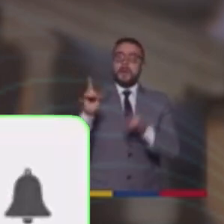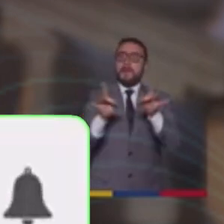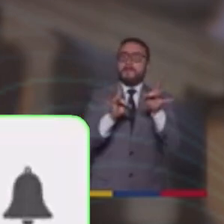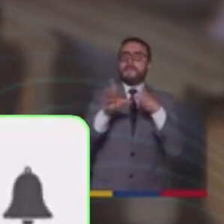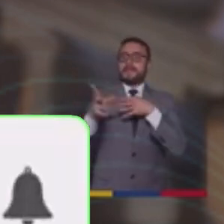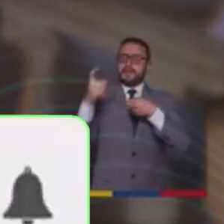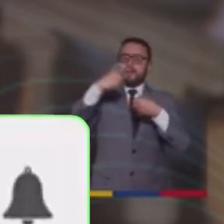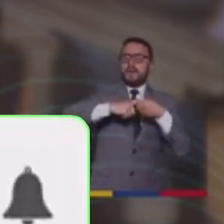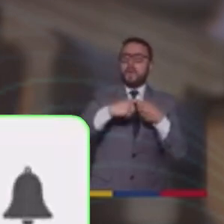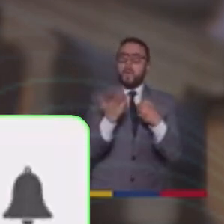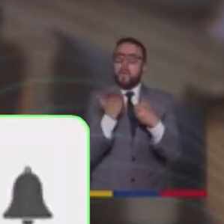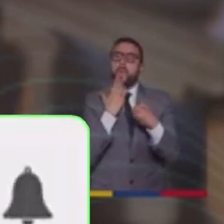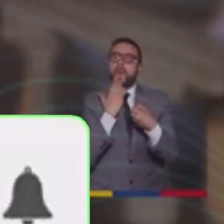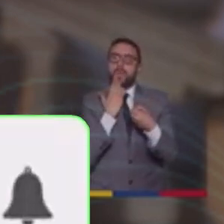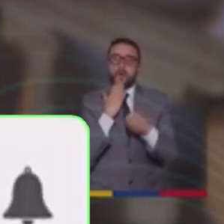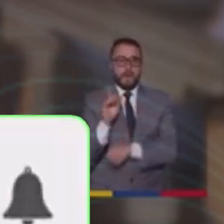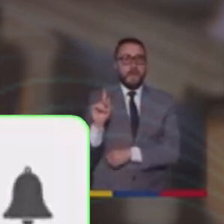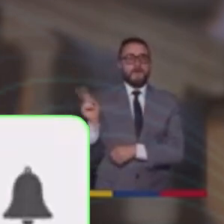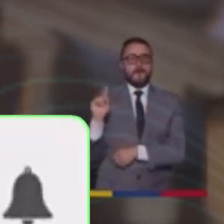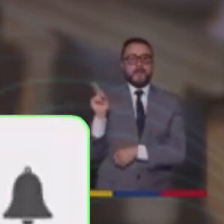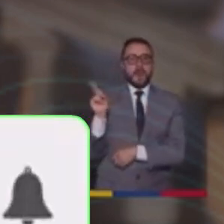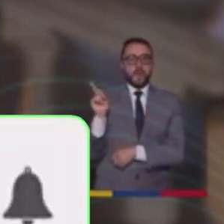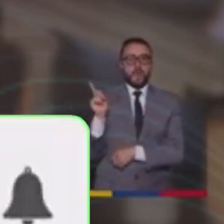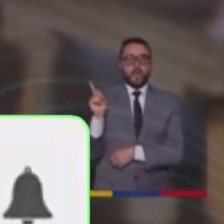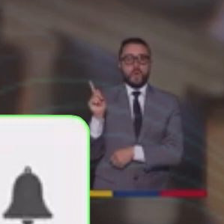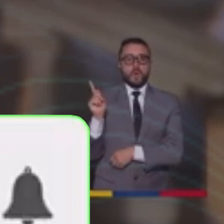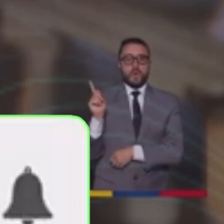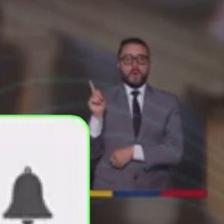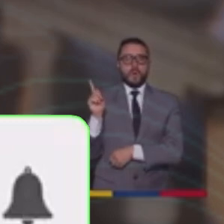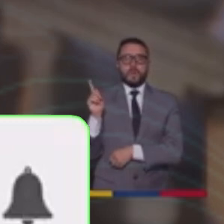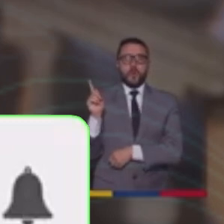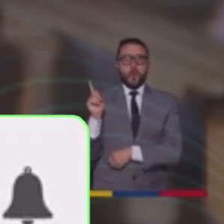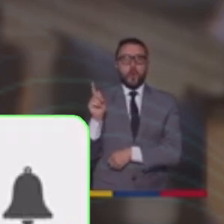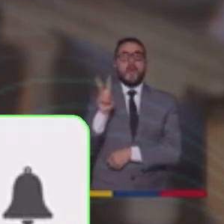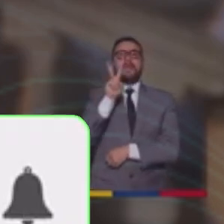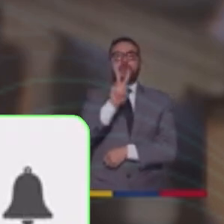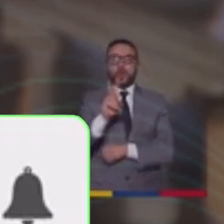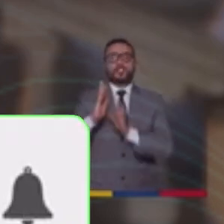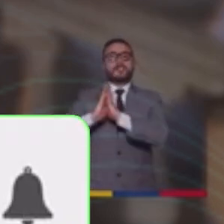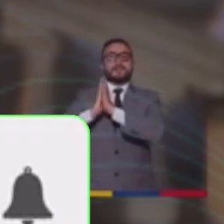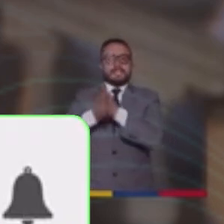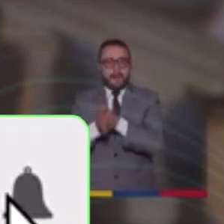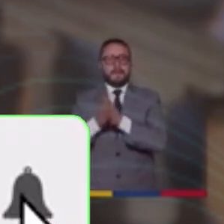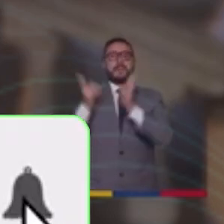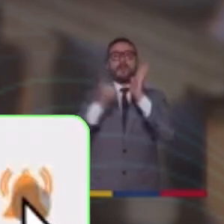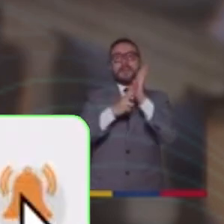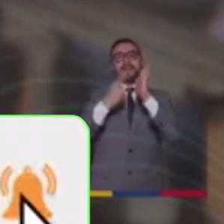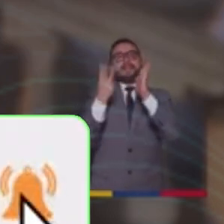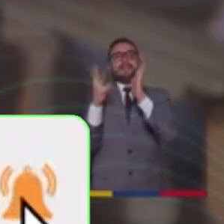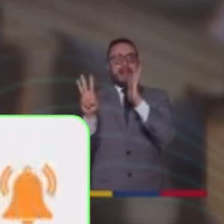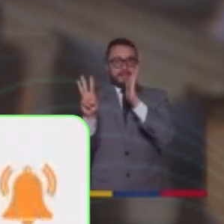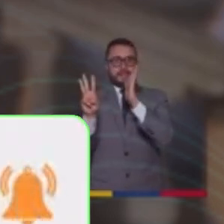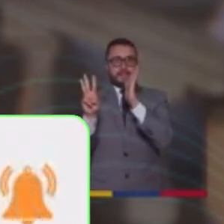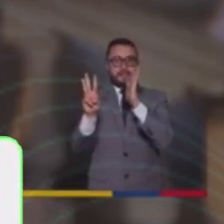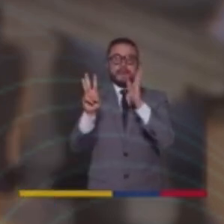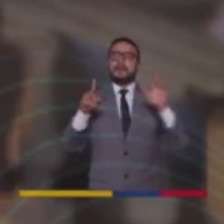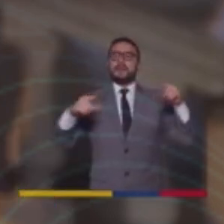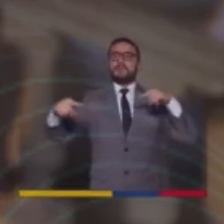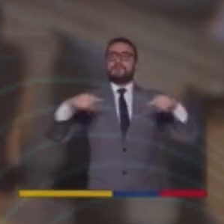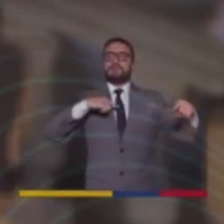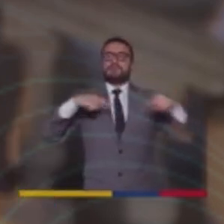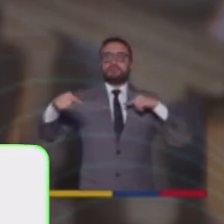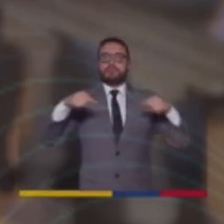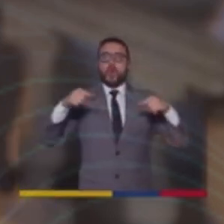candente: las fuertes declaraciones de Hernán Cadavid y Andrés Forero, quienes aseguran que el presidente Gustavo